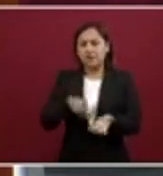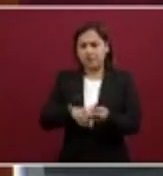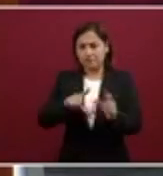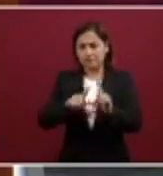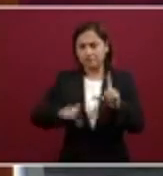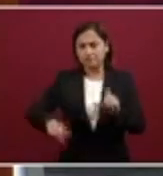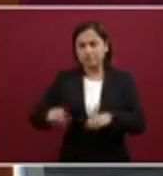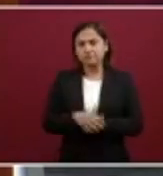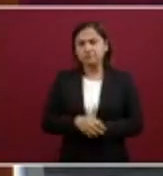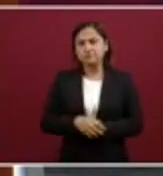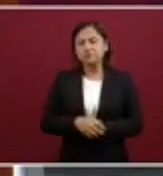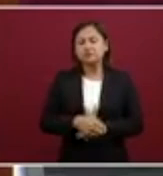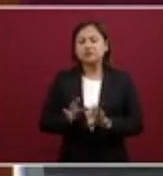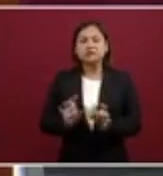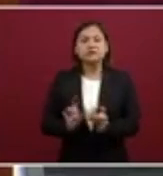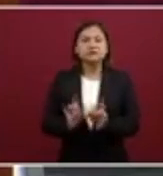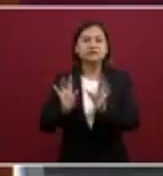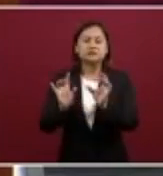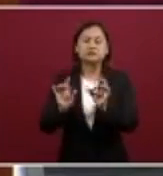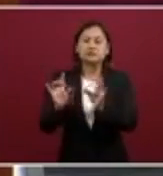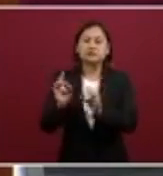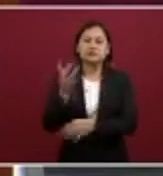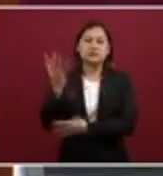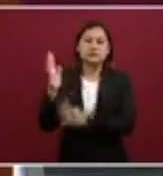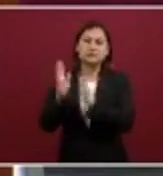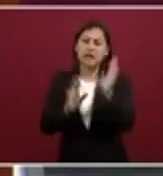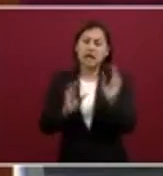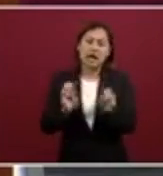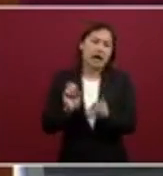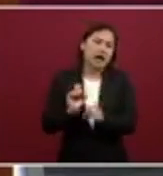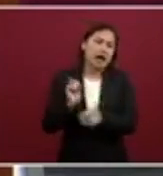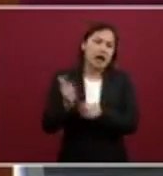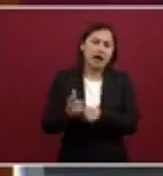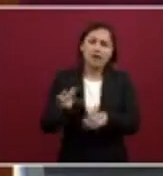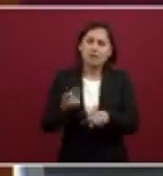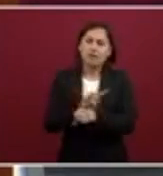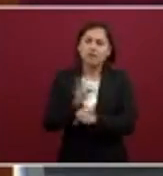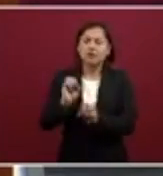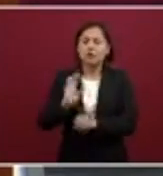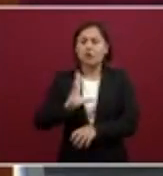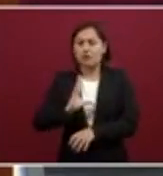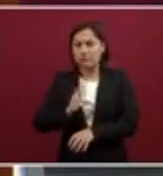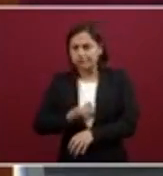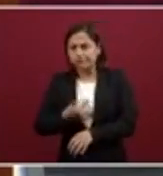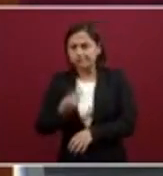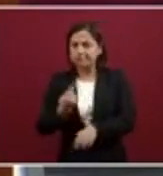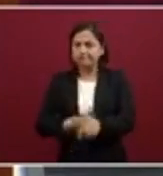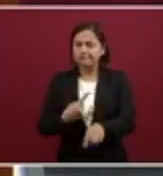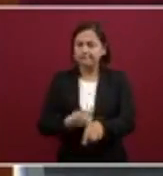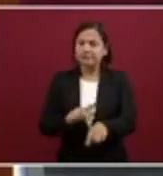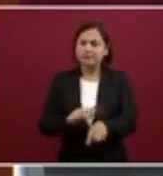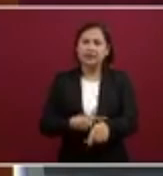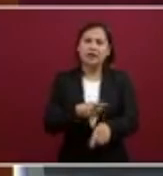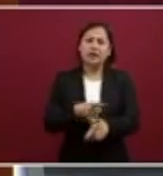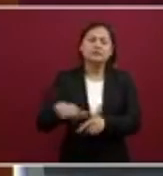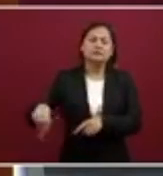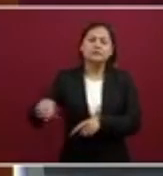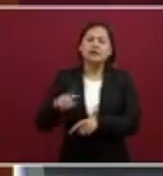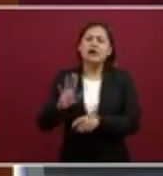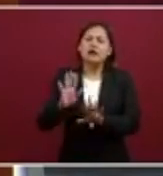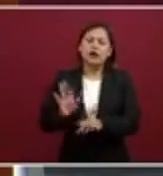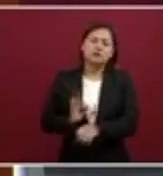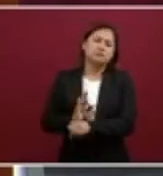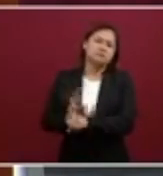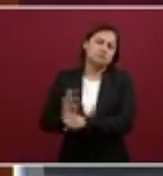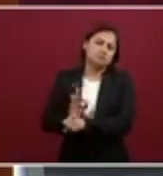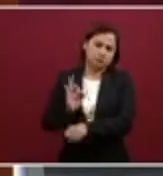en caso de catástrofes sufridas por fenómenos meteorológicos, plagas o epidemias, caso en el cual se ejercerá dicha facultad en beneficio siempre de